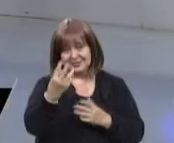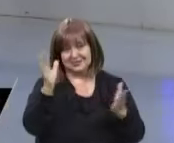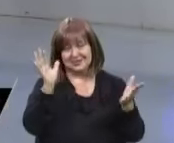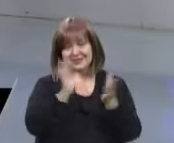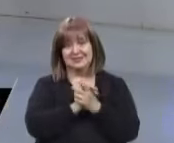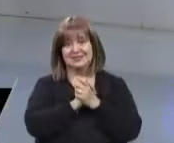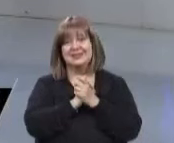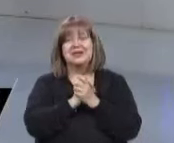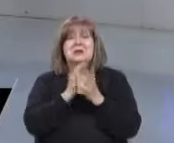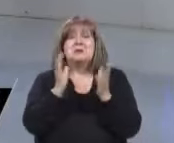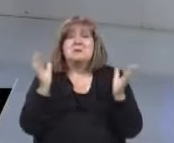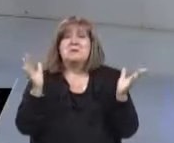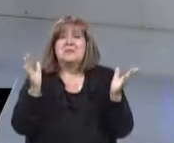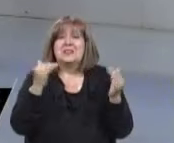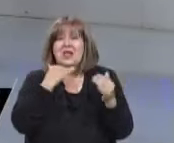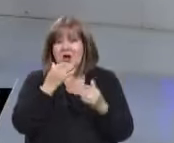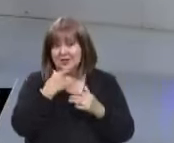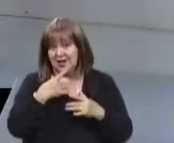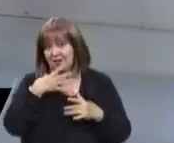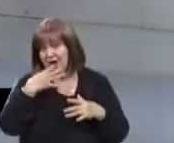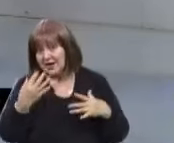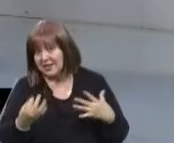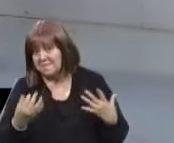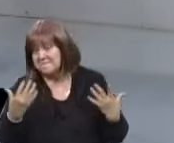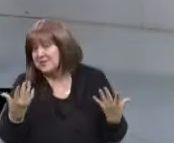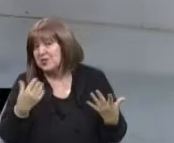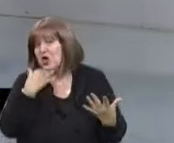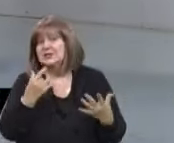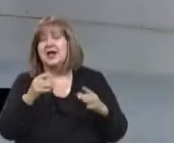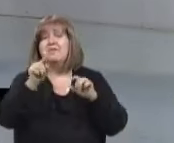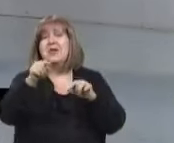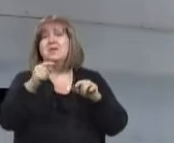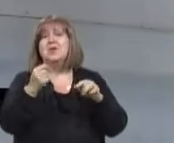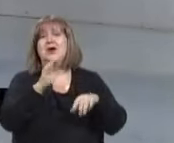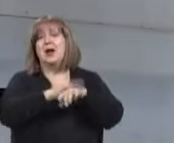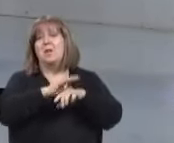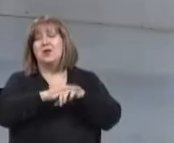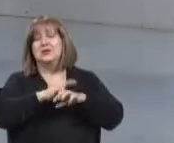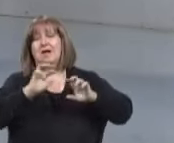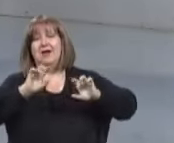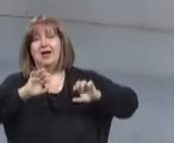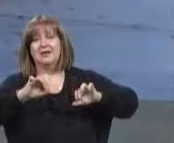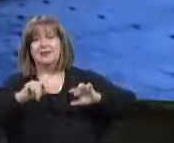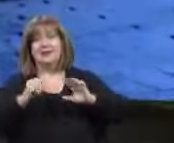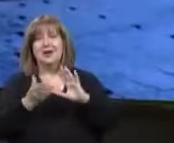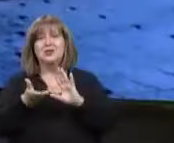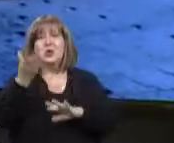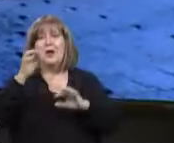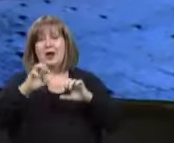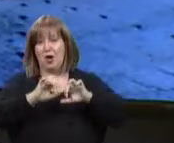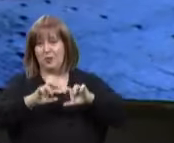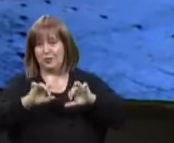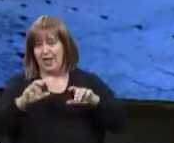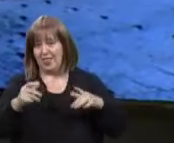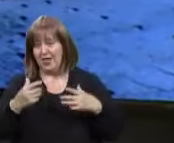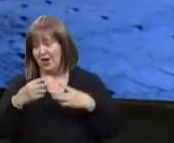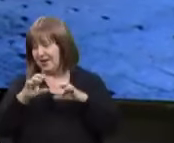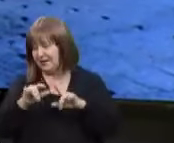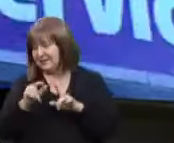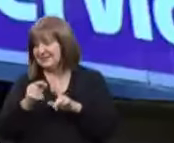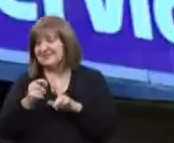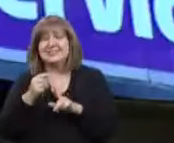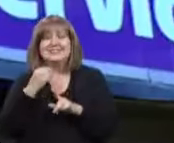las dudas, bueno, por las dudas. Pero bueno. Bueno, es lo que dice la supercomputadora. Ya... Anulo y... ¿Cómo es? Anulo y descartó.